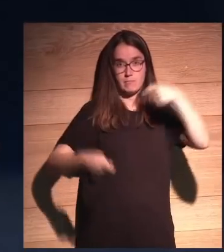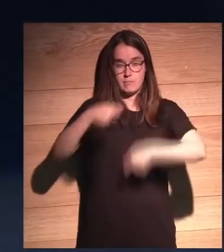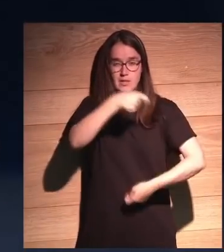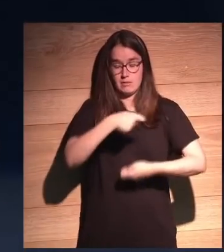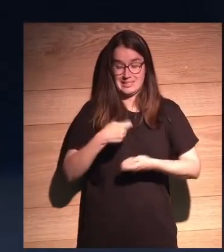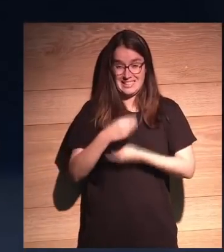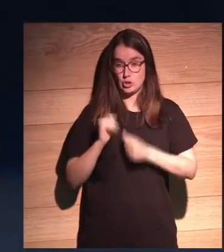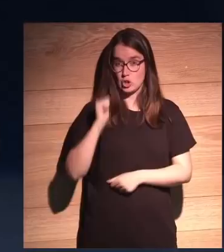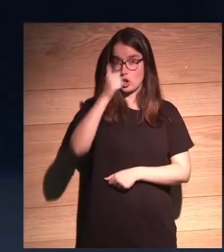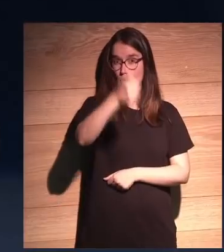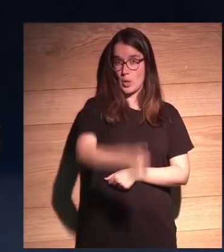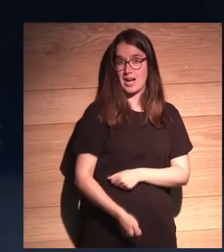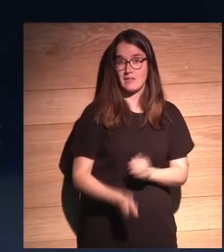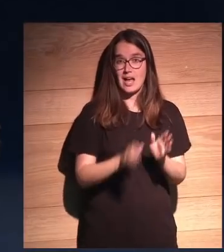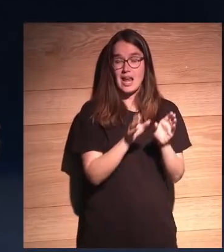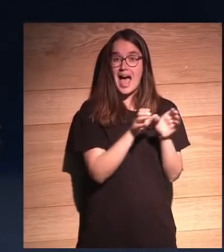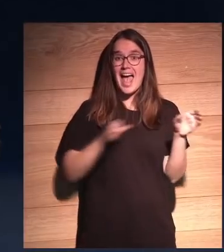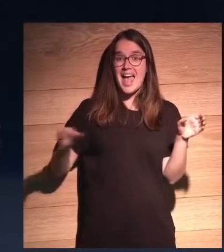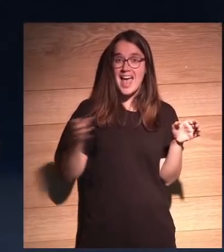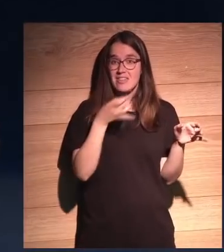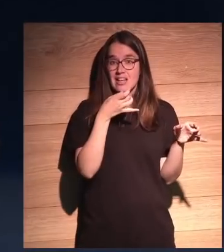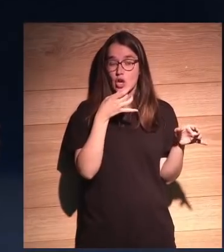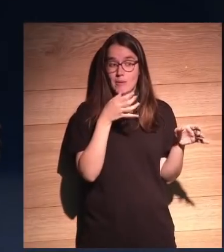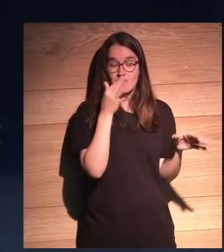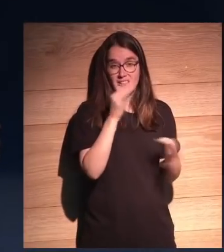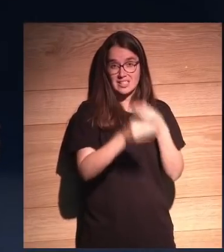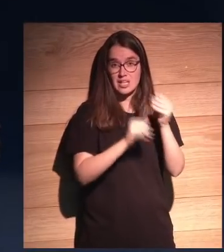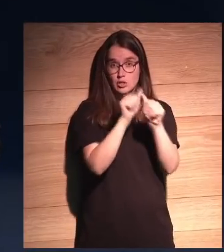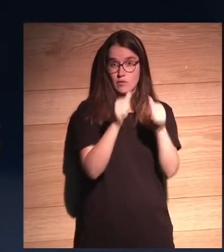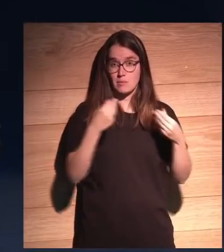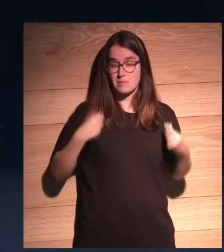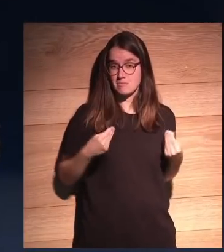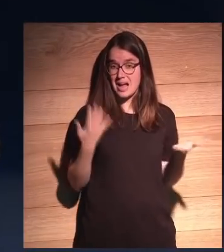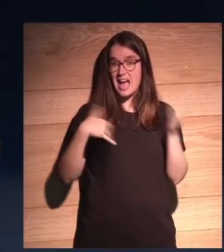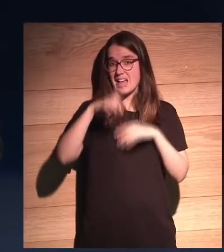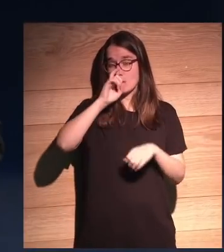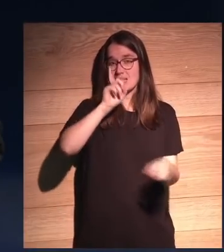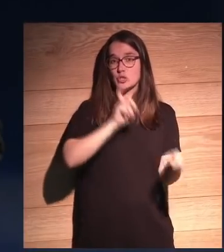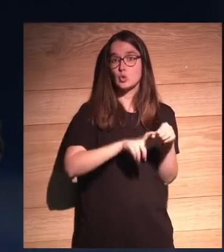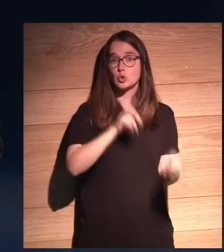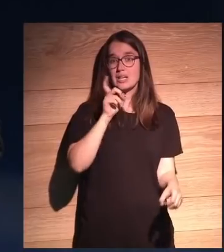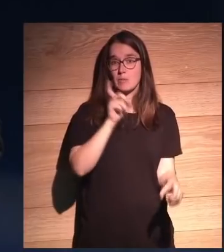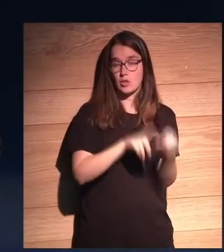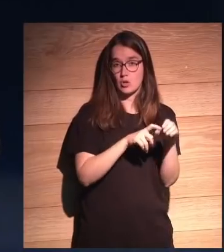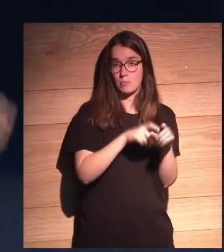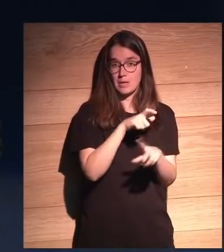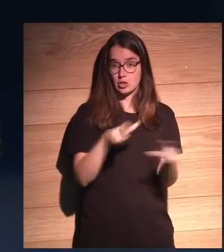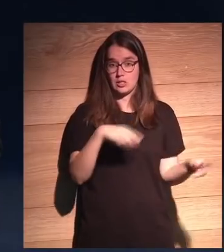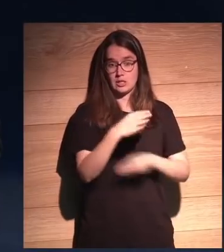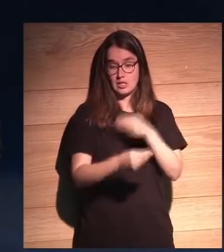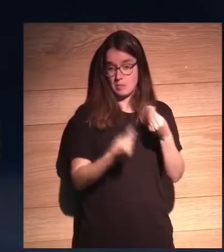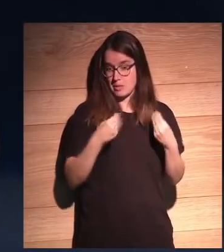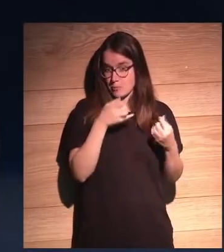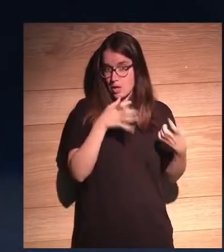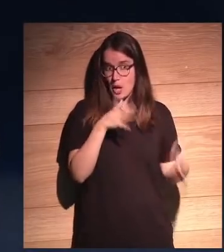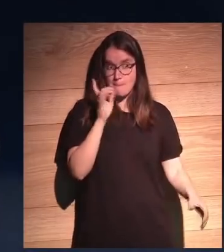hizo toda la vida. La enciclopedia francesa se hizo así. Entonces se llamaba suscripción, ¿no? La gente lo que hacía era lo mismo